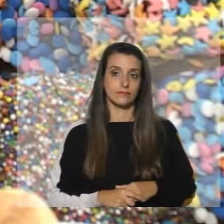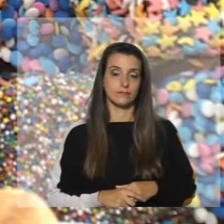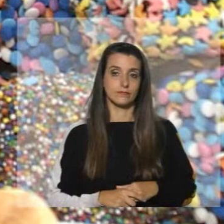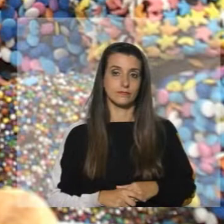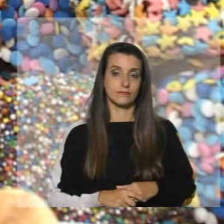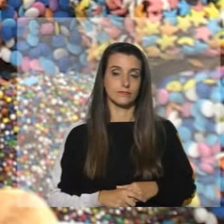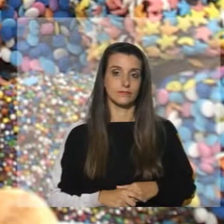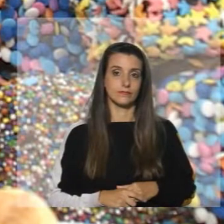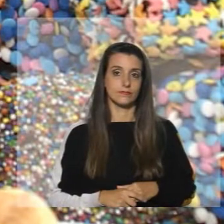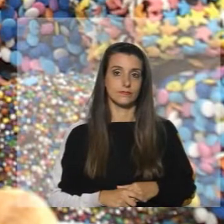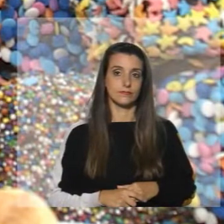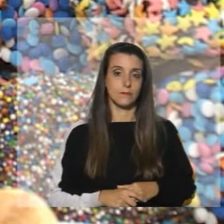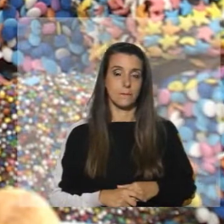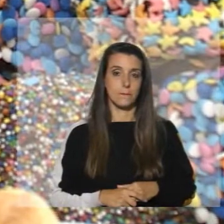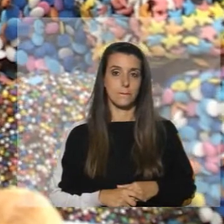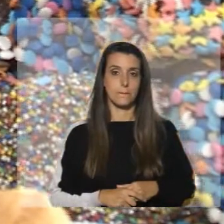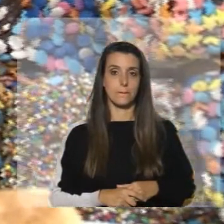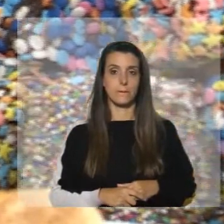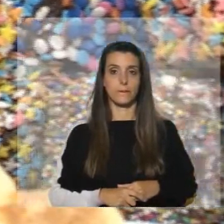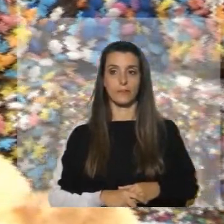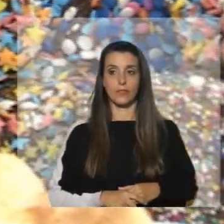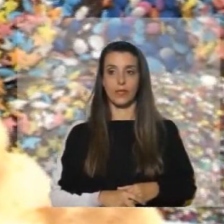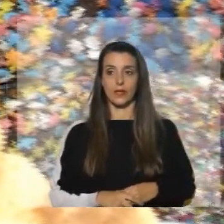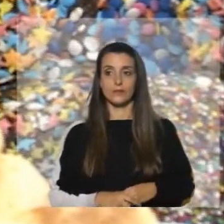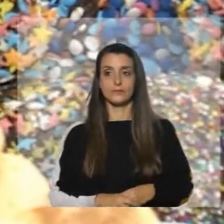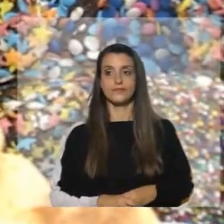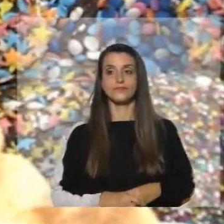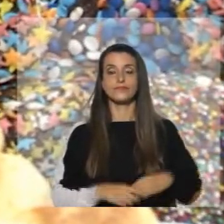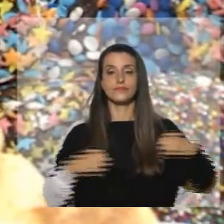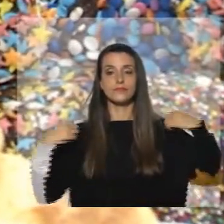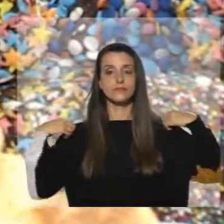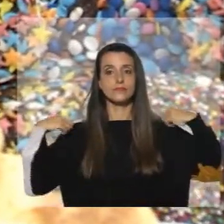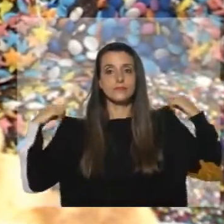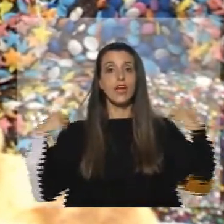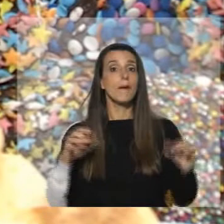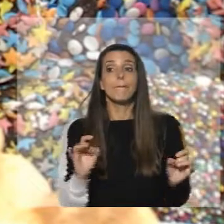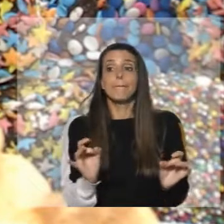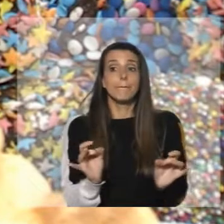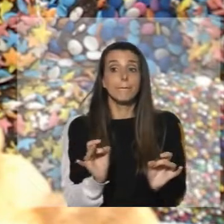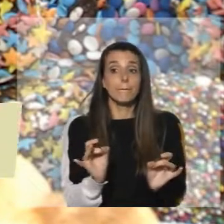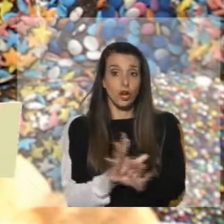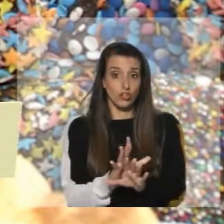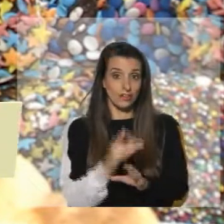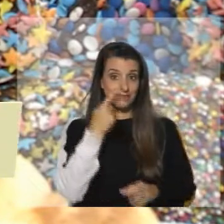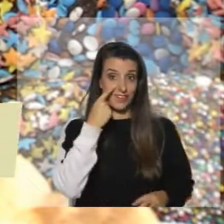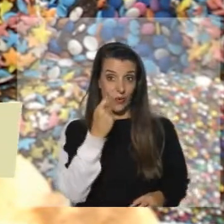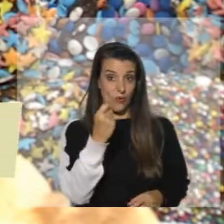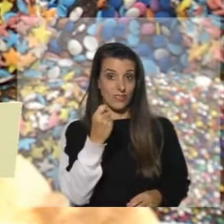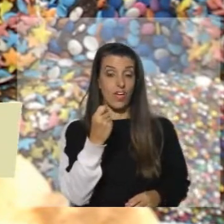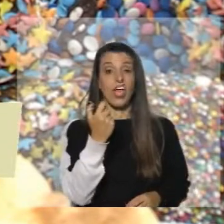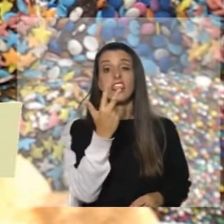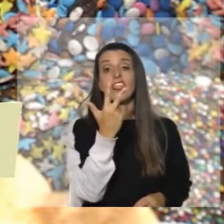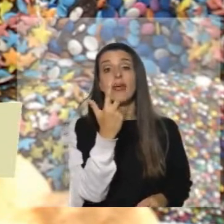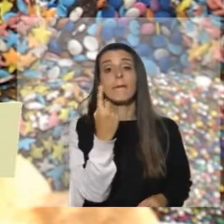Ahí está. Voy a poner por acá. Perfecto, si se ve y bien. Ya bato y queda pronta mi torta, ¿ven? No, ¿se dan cuenta que fueron